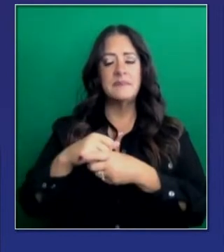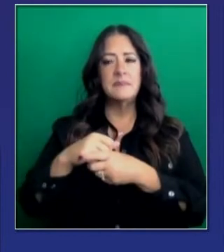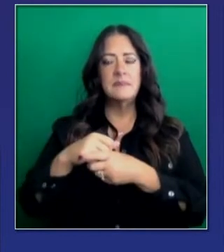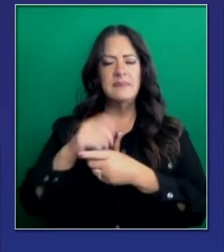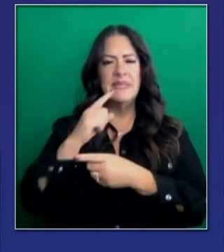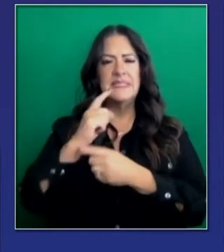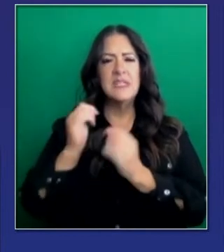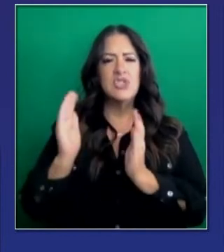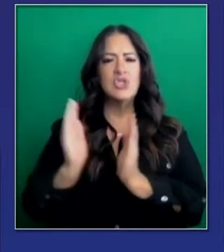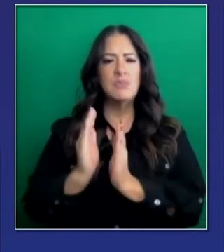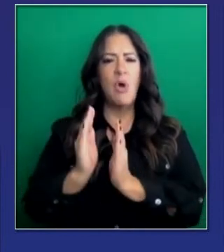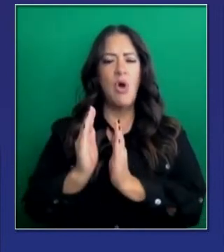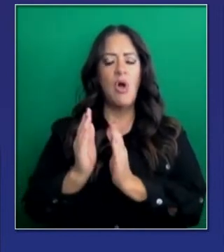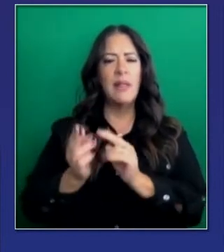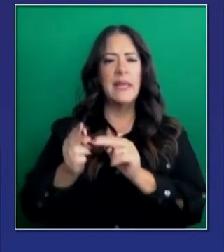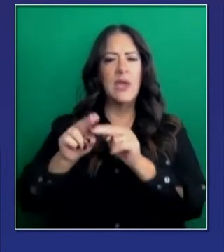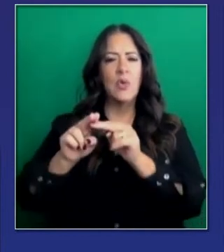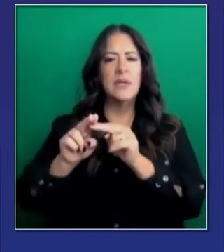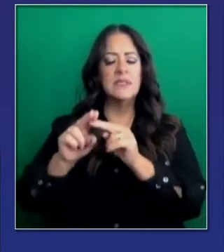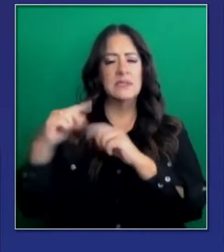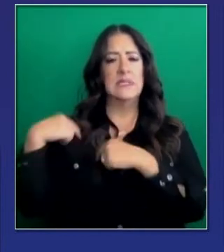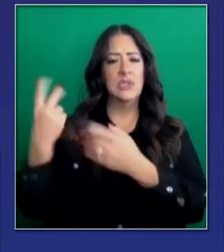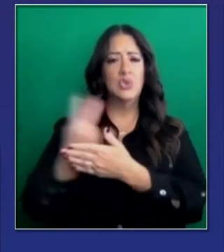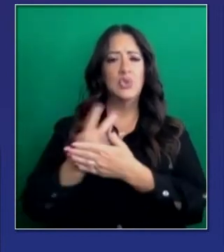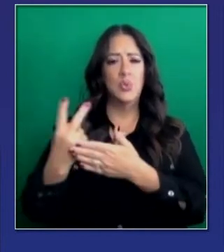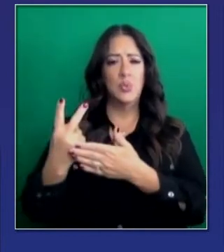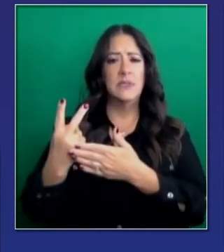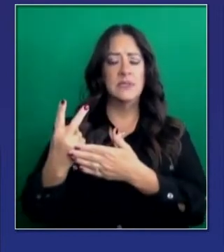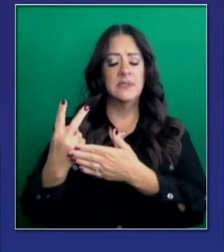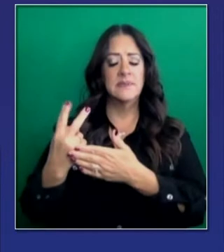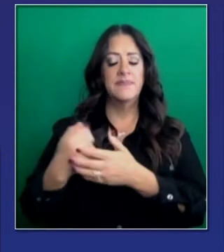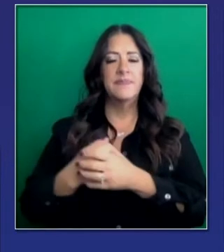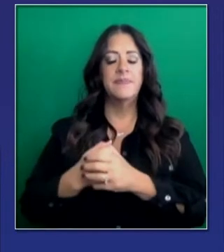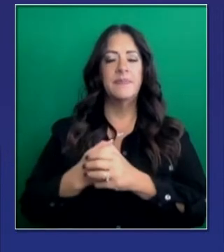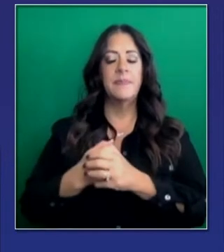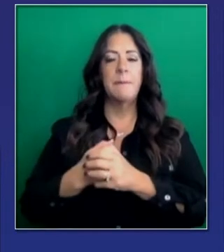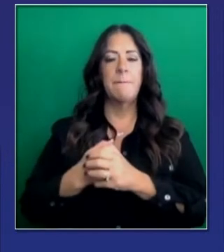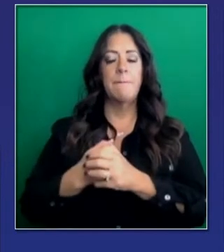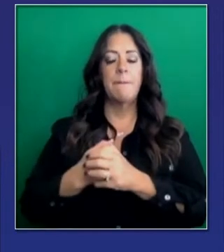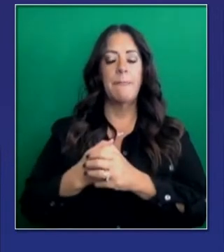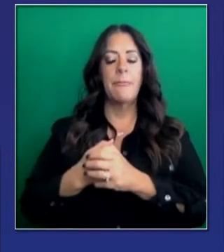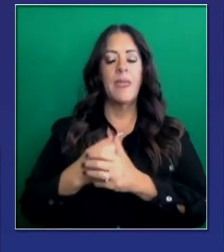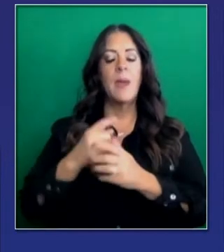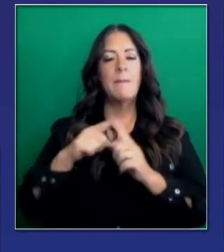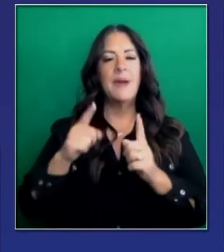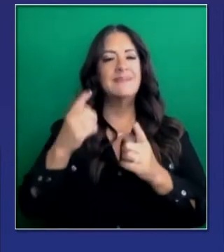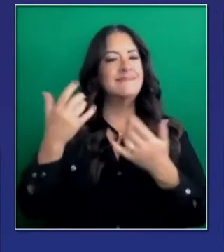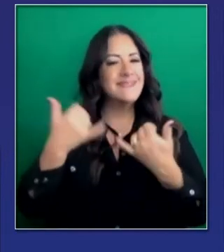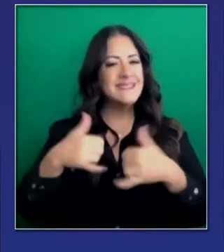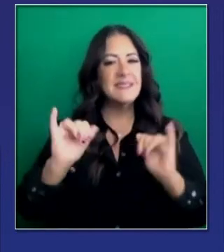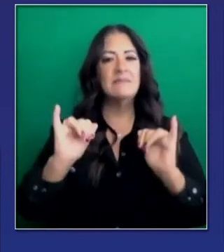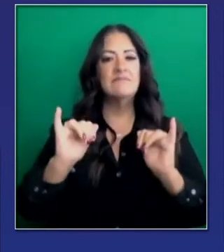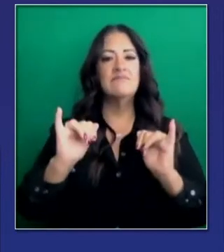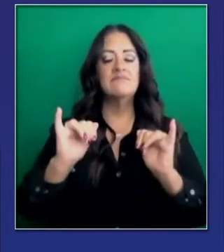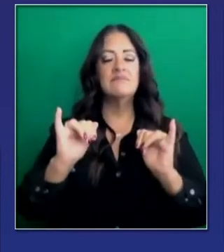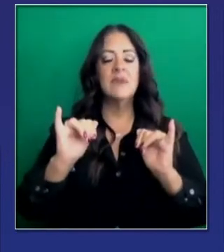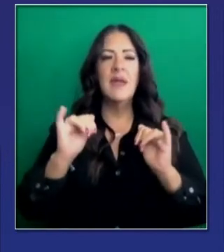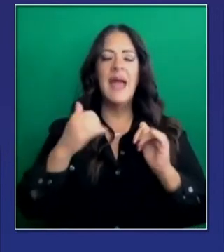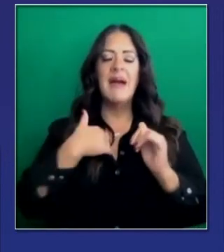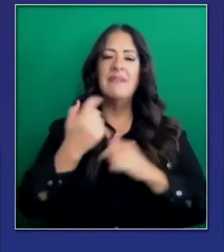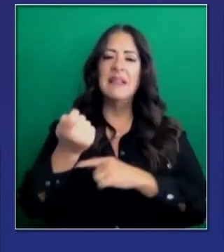aumentos que hemos visto en este periodo de dos semanas es un punto de algo de